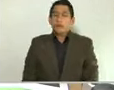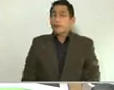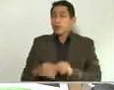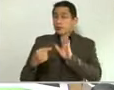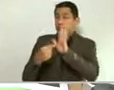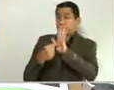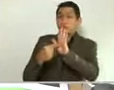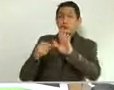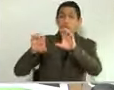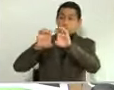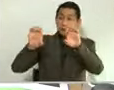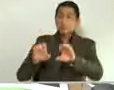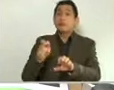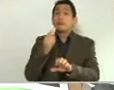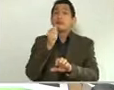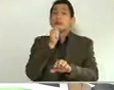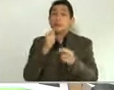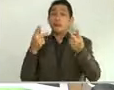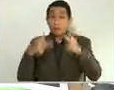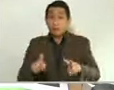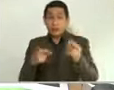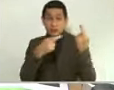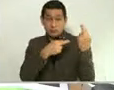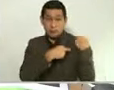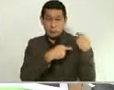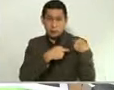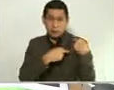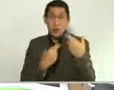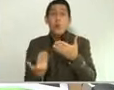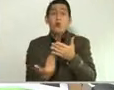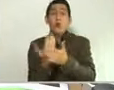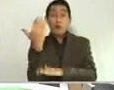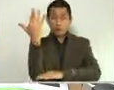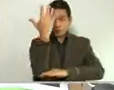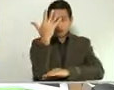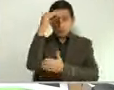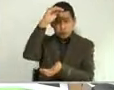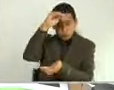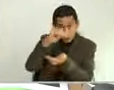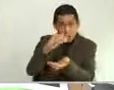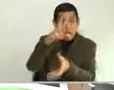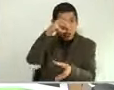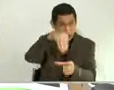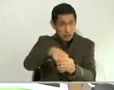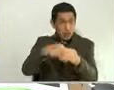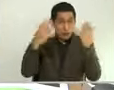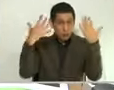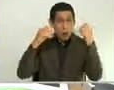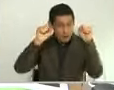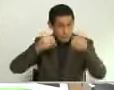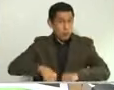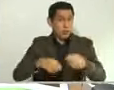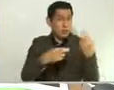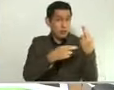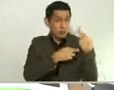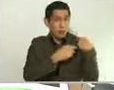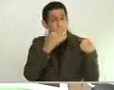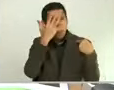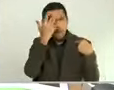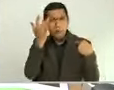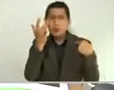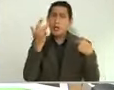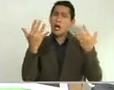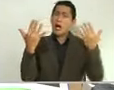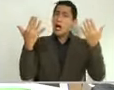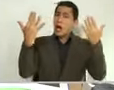determinada cantidad de árboles para que contribuyan justamente para este pulmón que le hace falta a Guayaquil, no solo